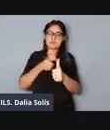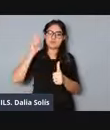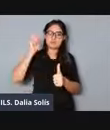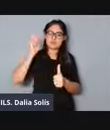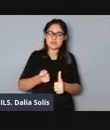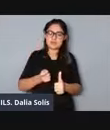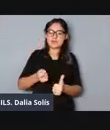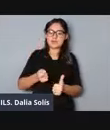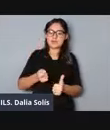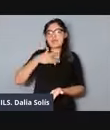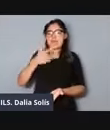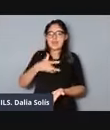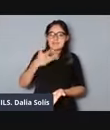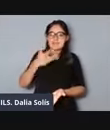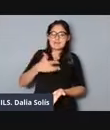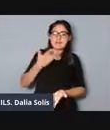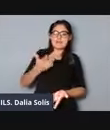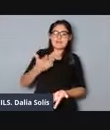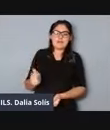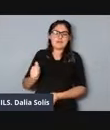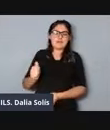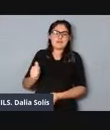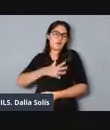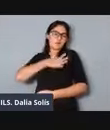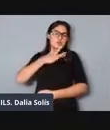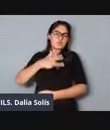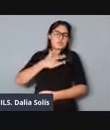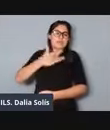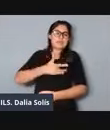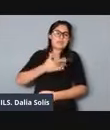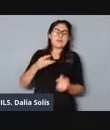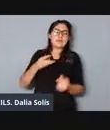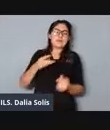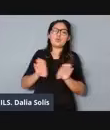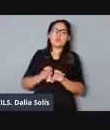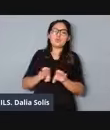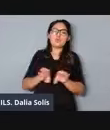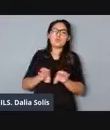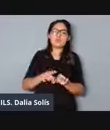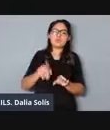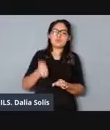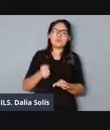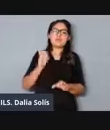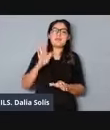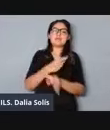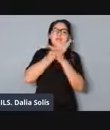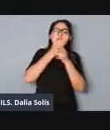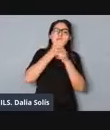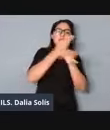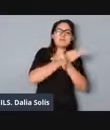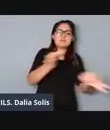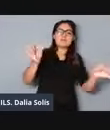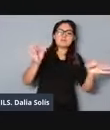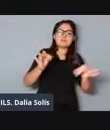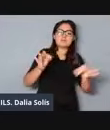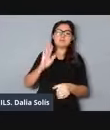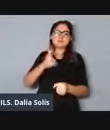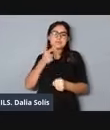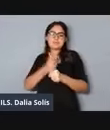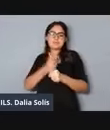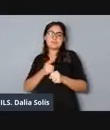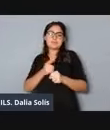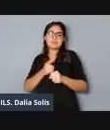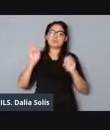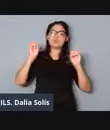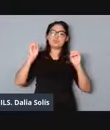saber todos, todas las emociones son mensajeras o mensajeros, son indicadores, son alertas.